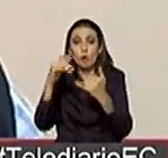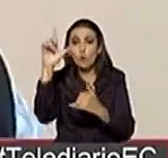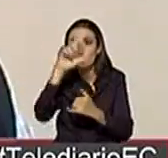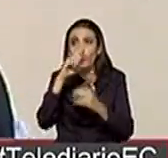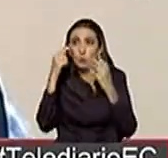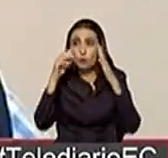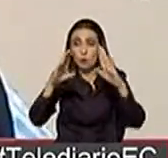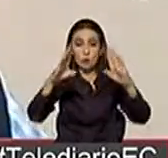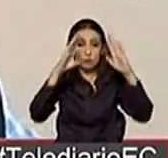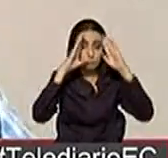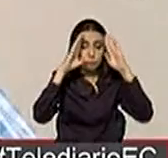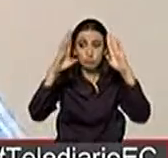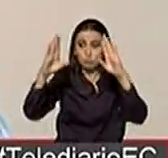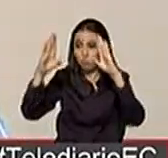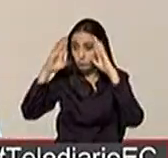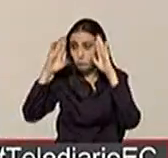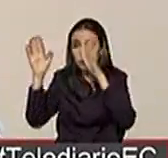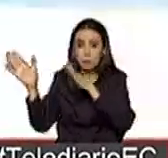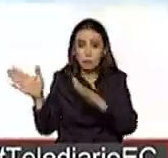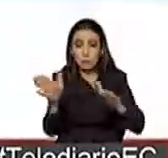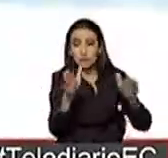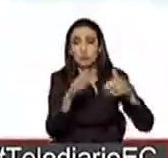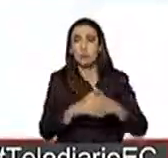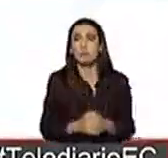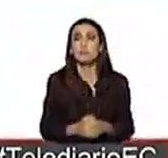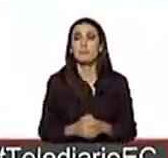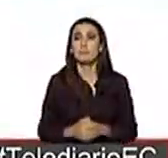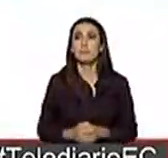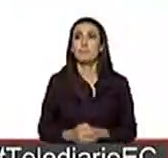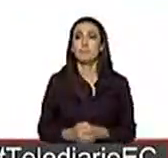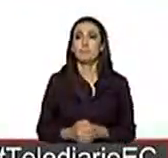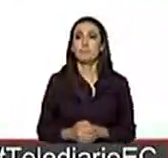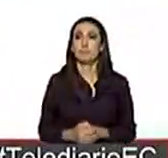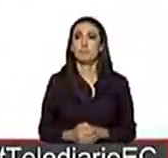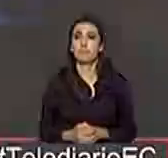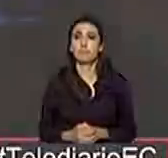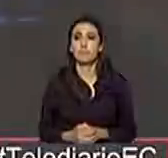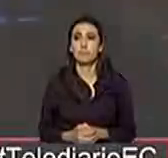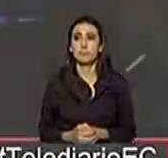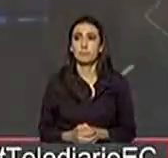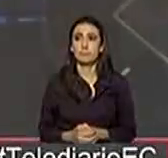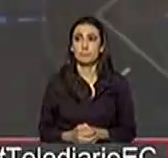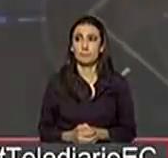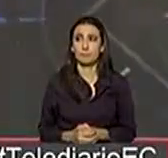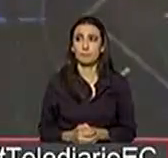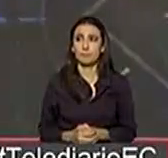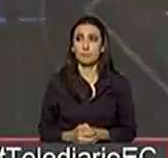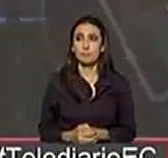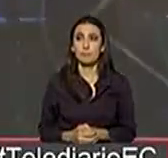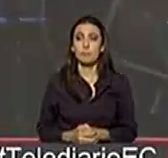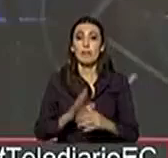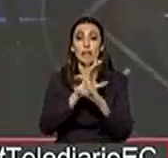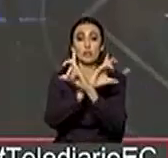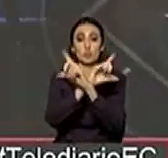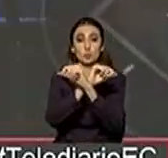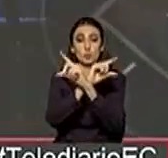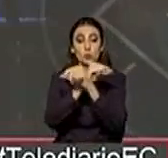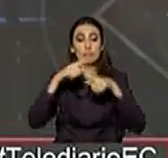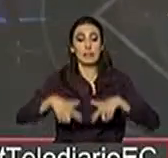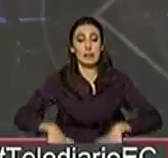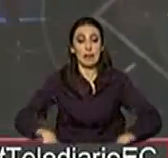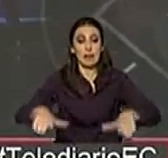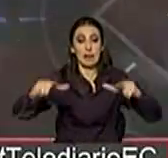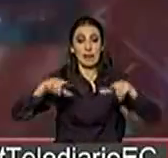estaba las oficinas totalmente paralizada cristian se silver eva los medios públicos y en su cuenta de twitter el presidente de la